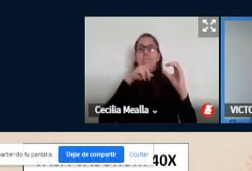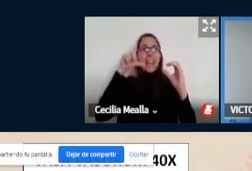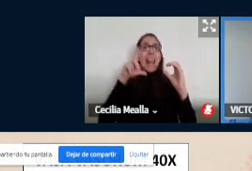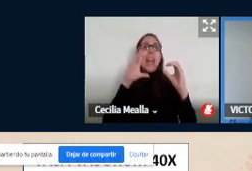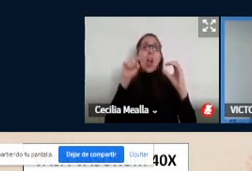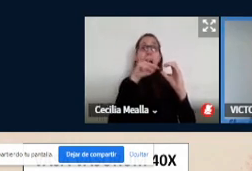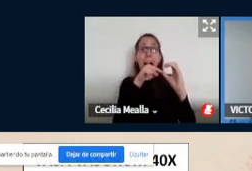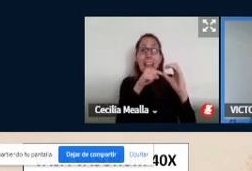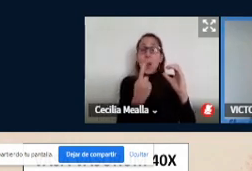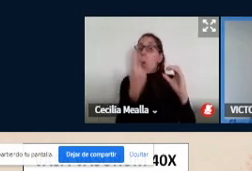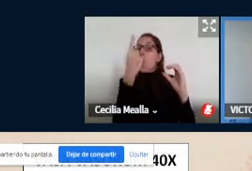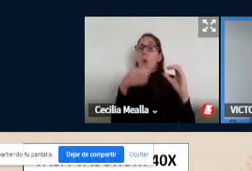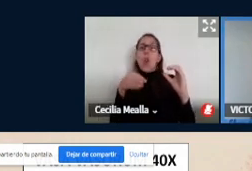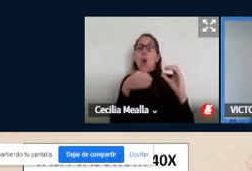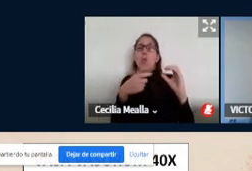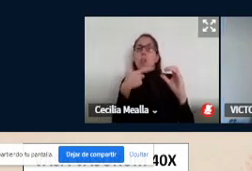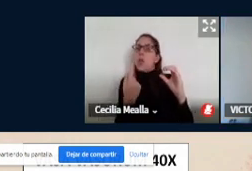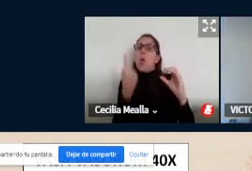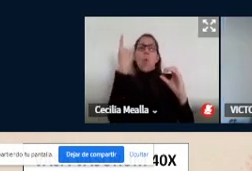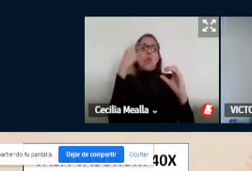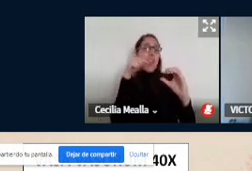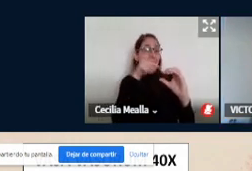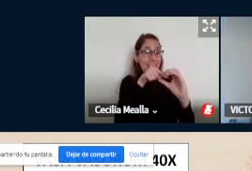es una arteriola, un capilar, perdón.